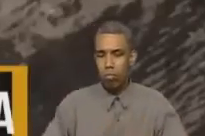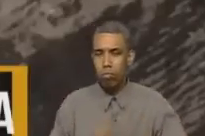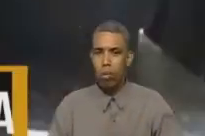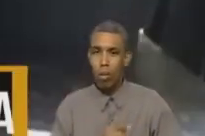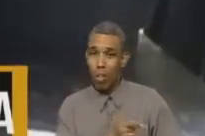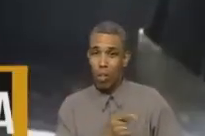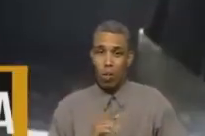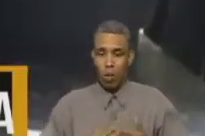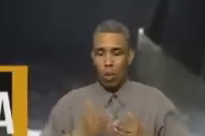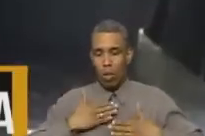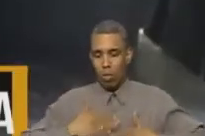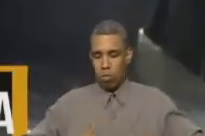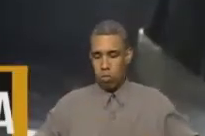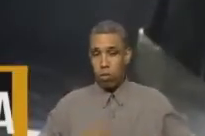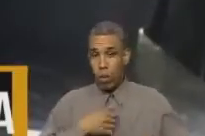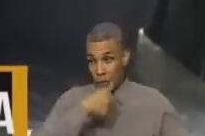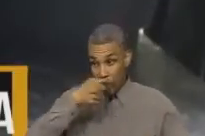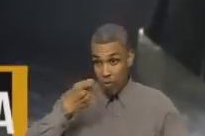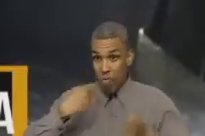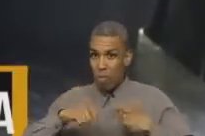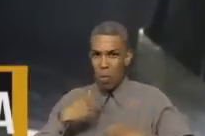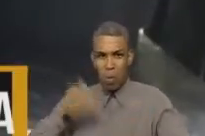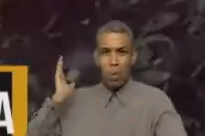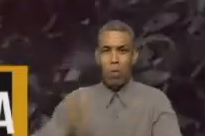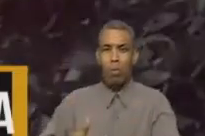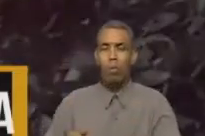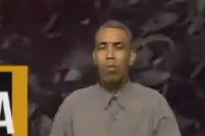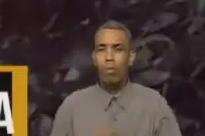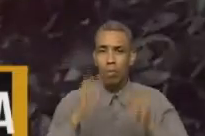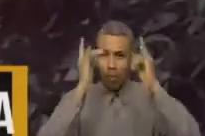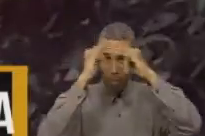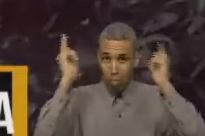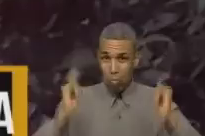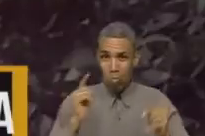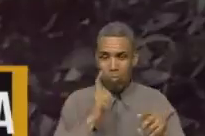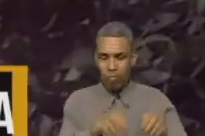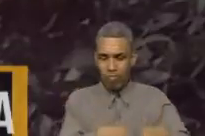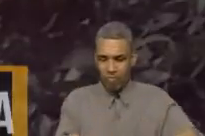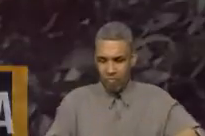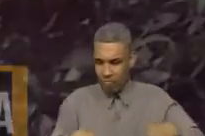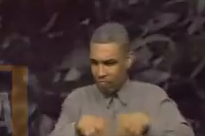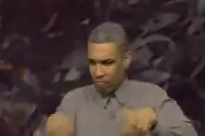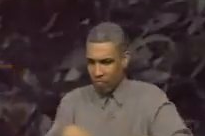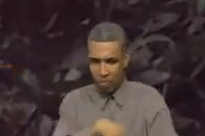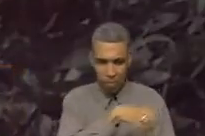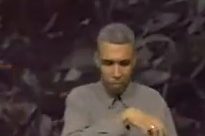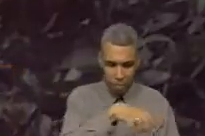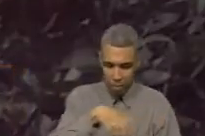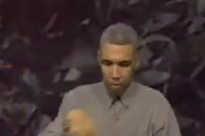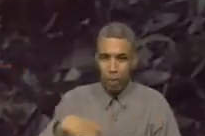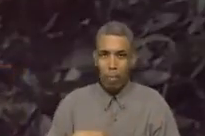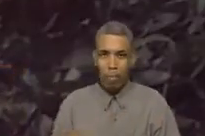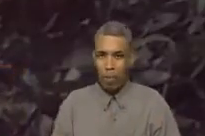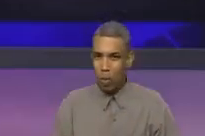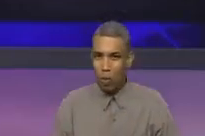de estupefacientes. El laboratorio estaba conformado por 5 estructuras, según confirmó la fuente castrense.